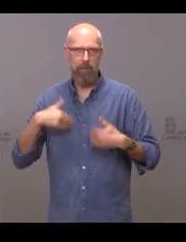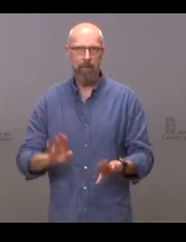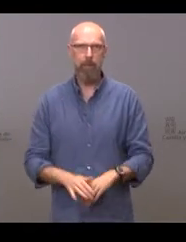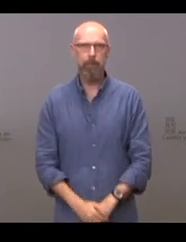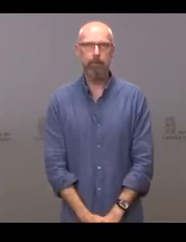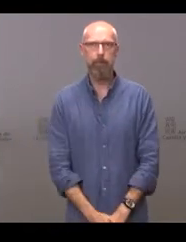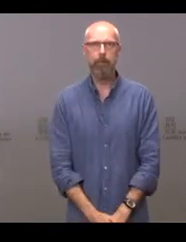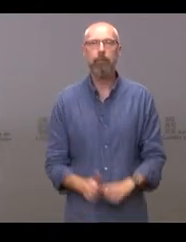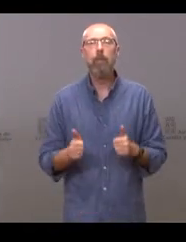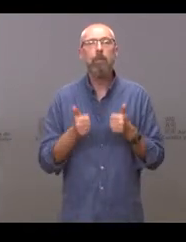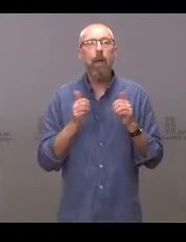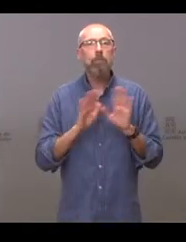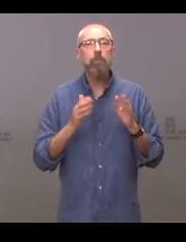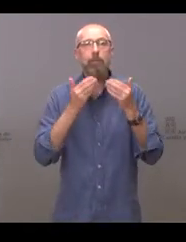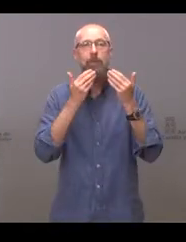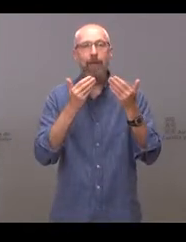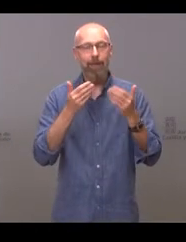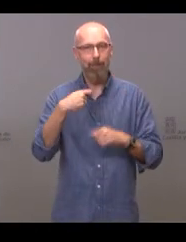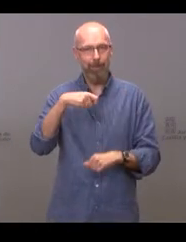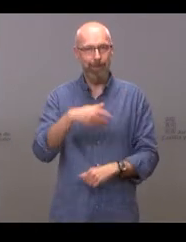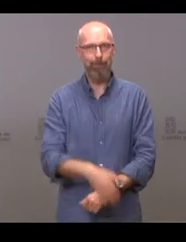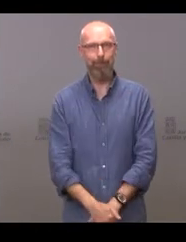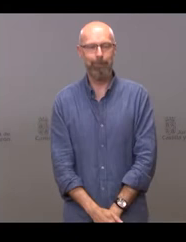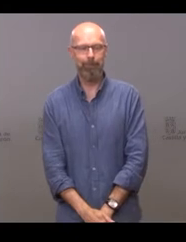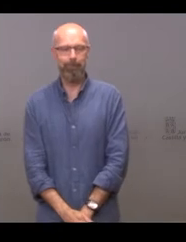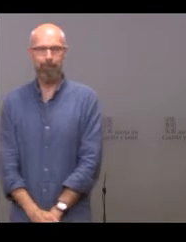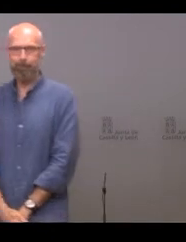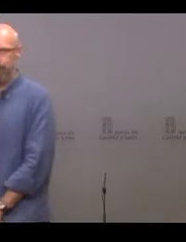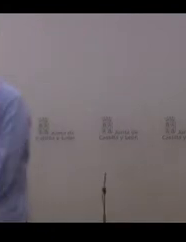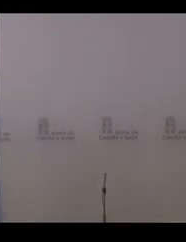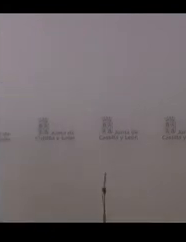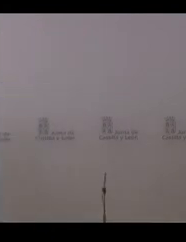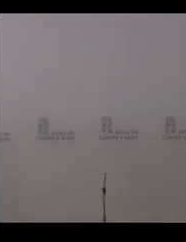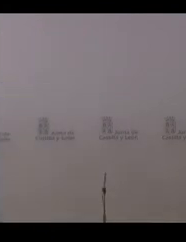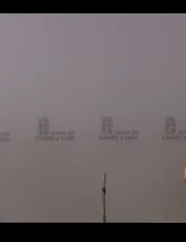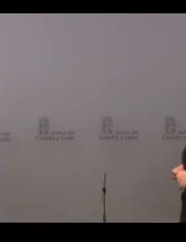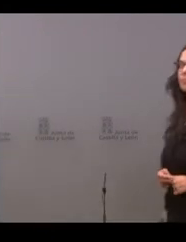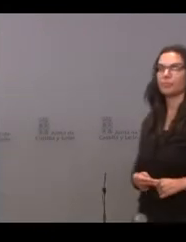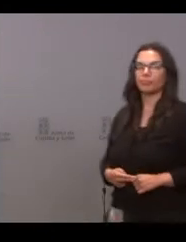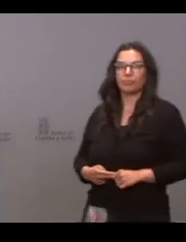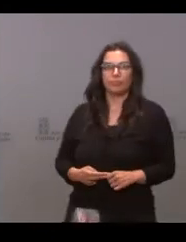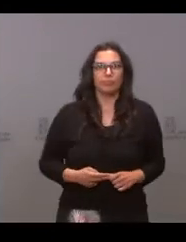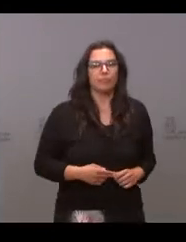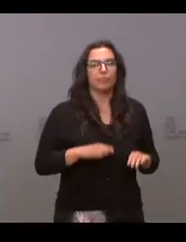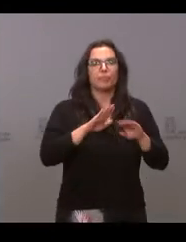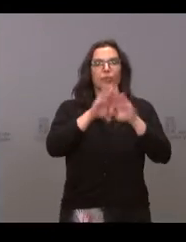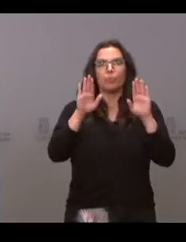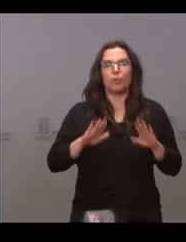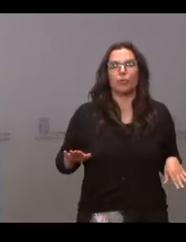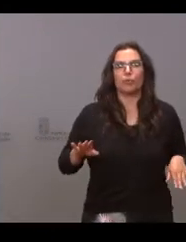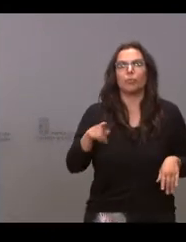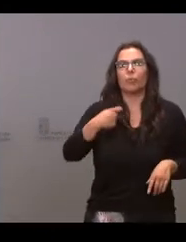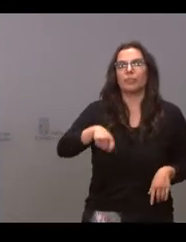sin más muchas gracias presidente toma la palabra finalmente el presidente de la junta de castilla y léon don alfonso